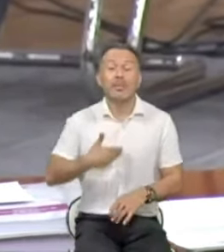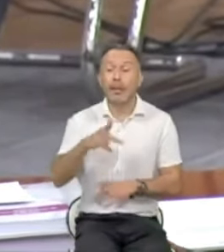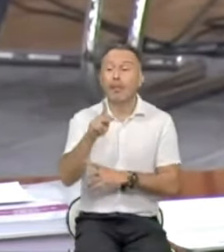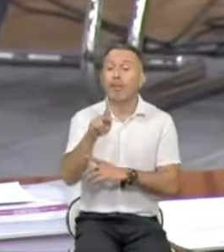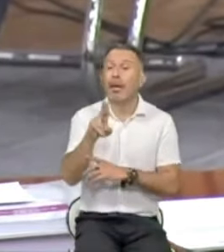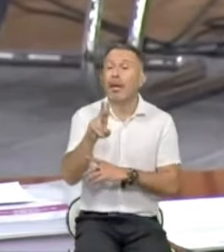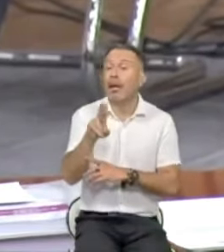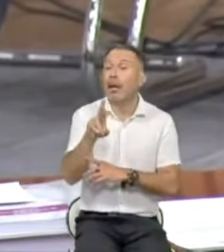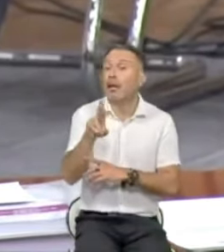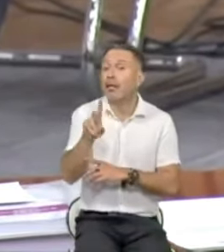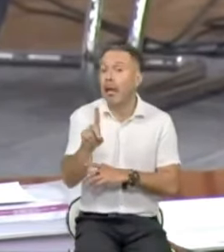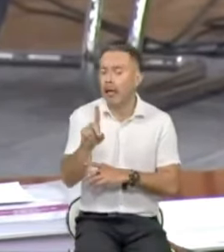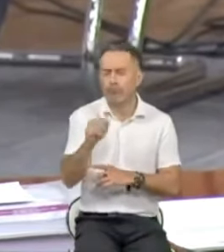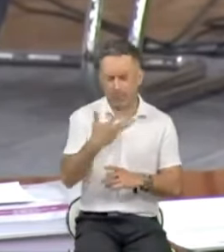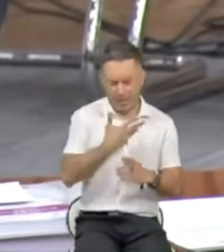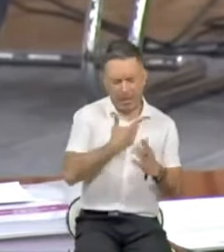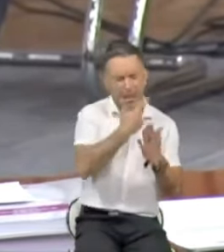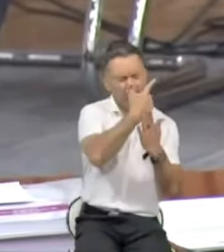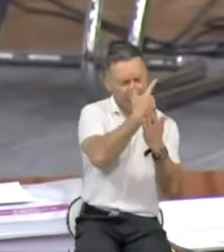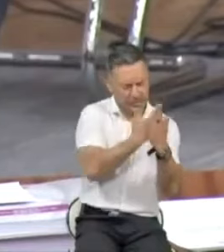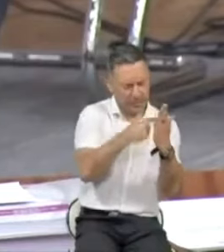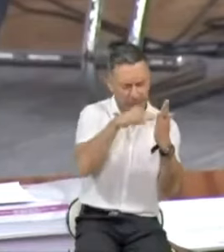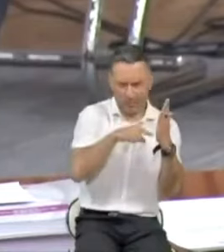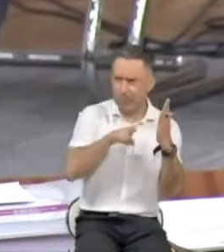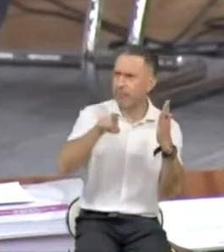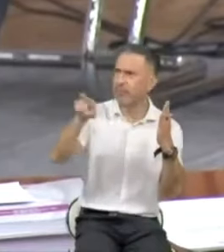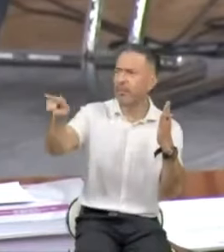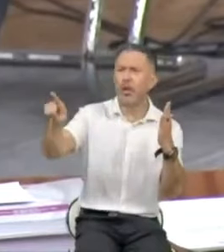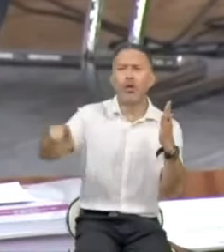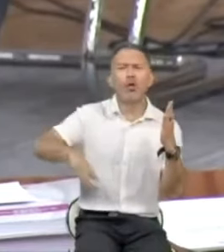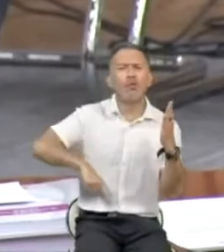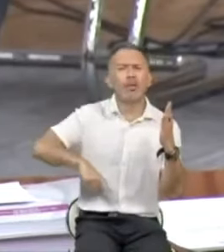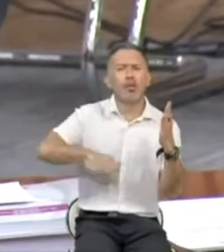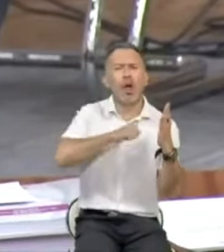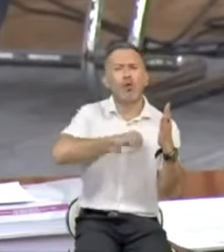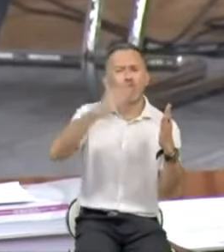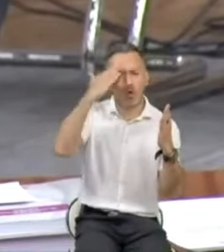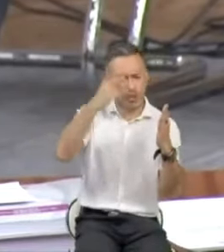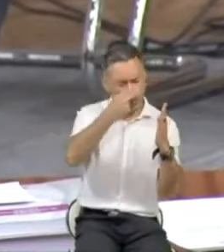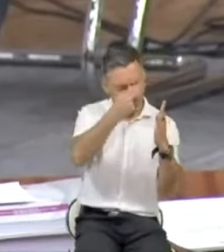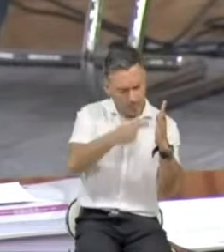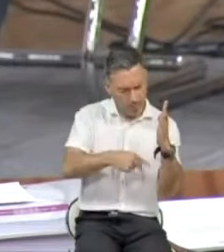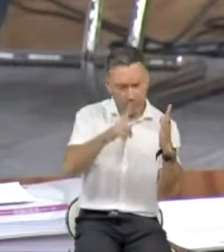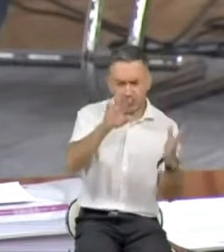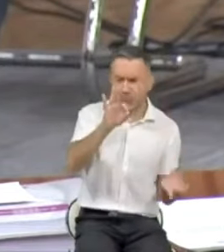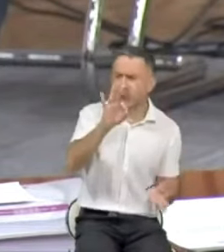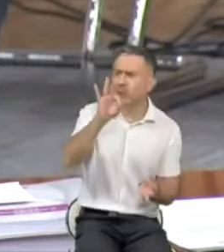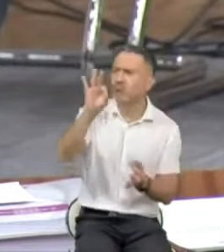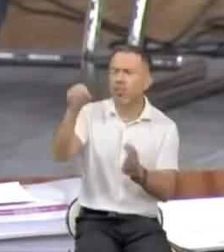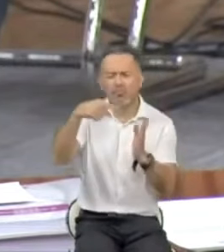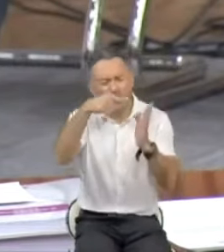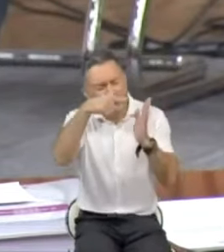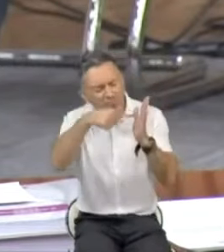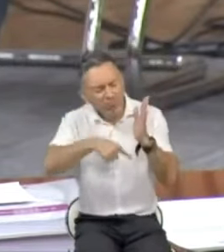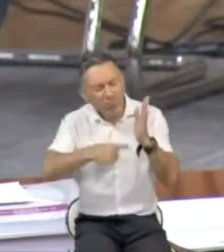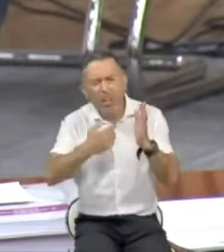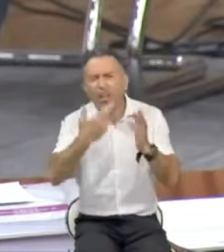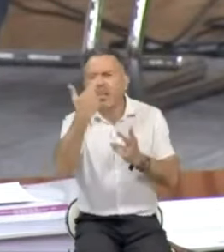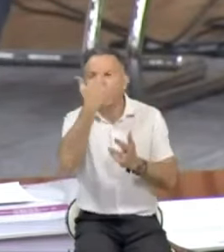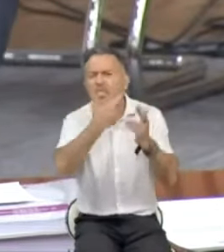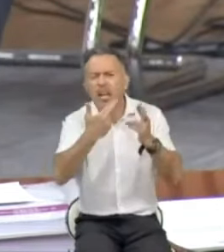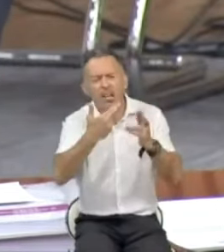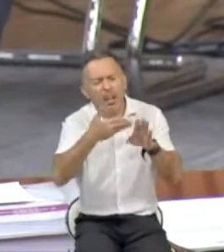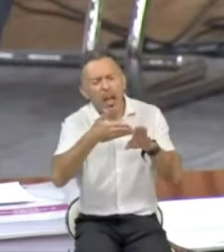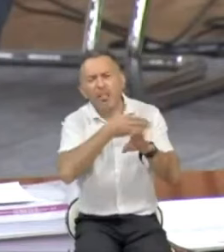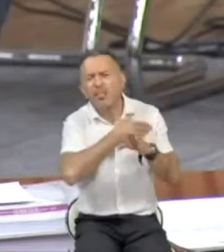llevamos la lista de nuestros candidatos a las autoridades para que verificar sus antecedentes pues les tengo una buena